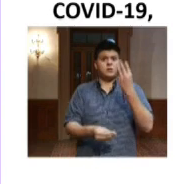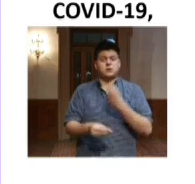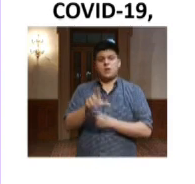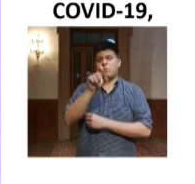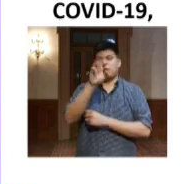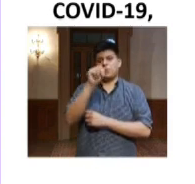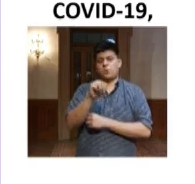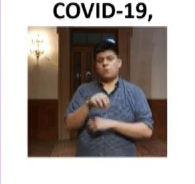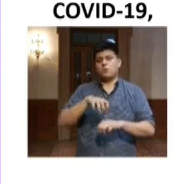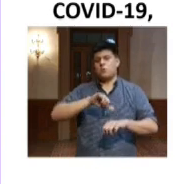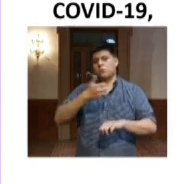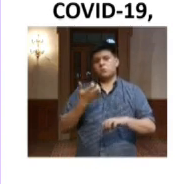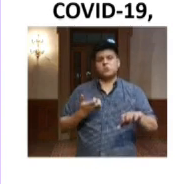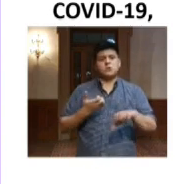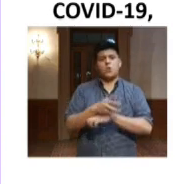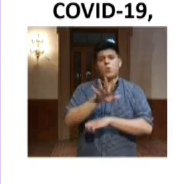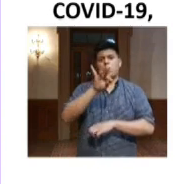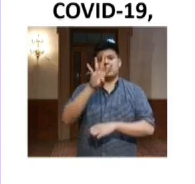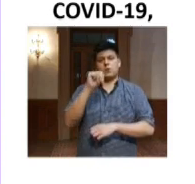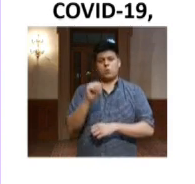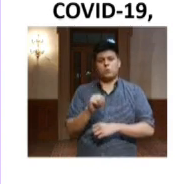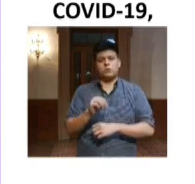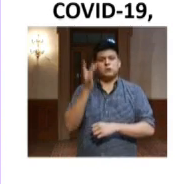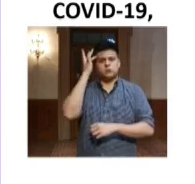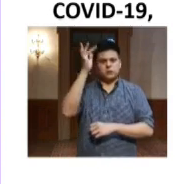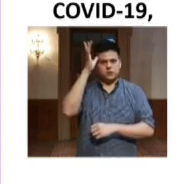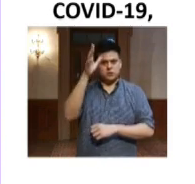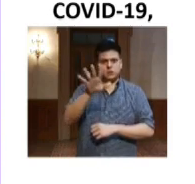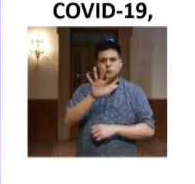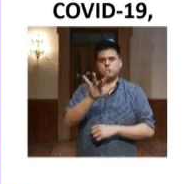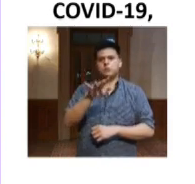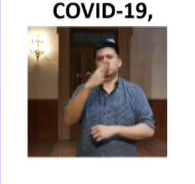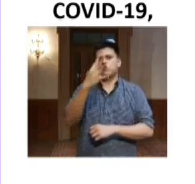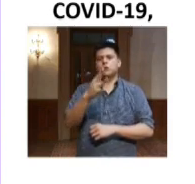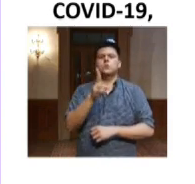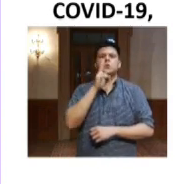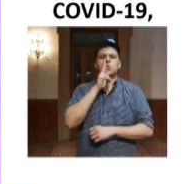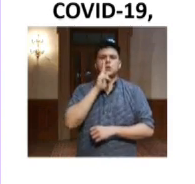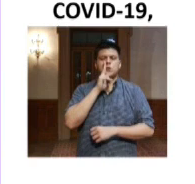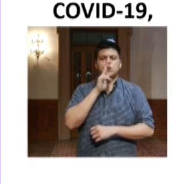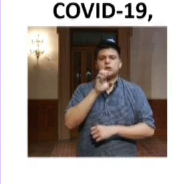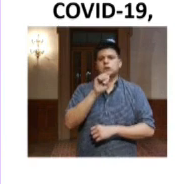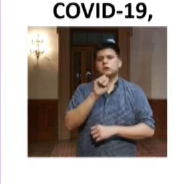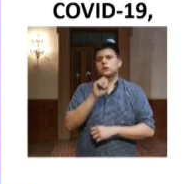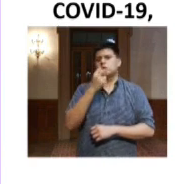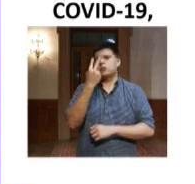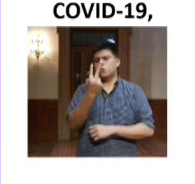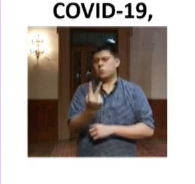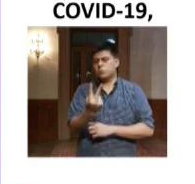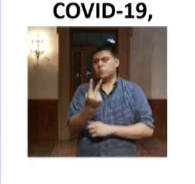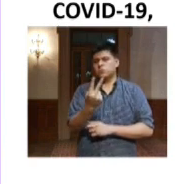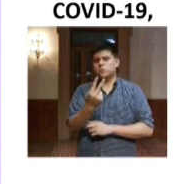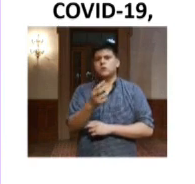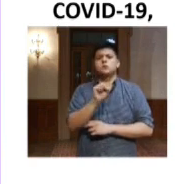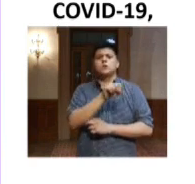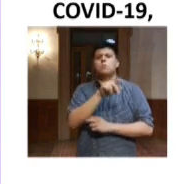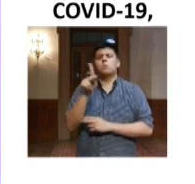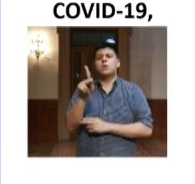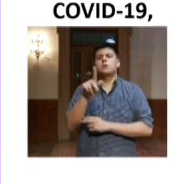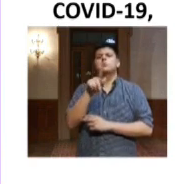estados 49 casos en total, Santa Catarina con 54, San Nicolás con 62, San Pedro